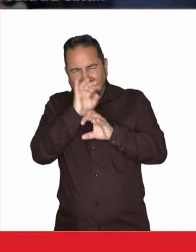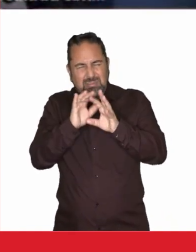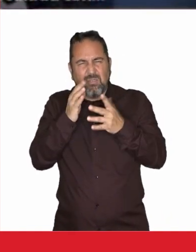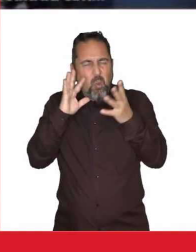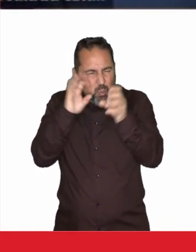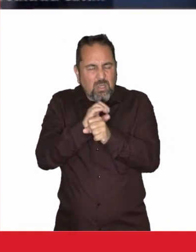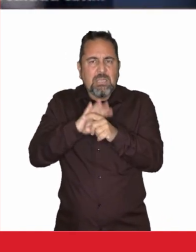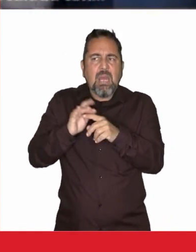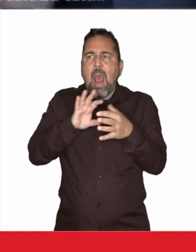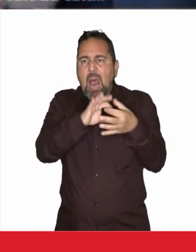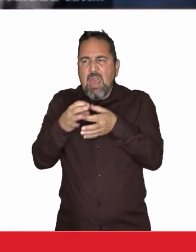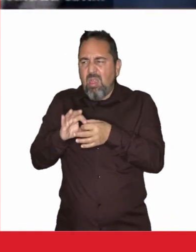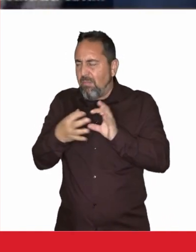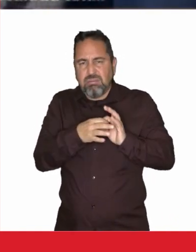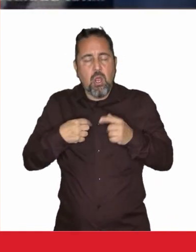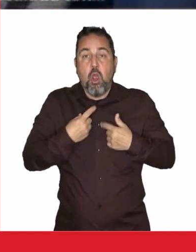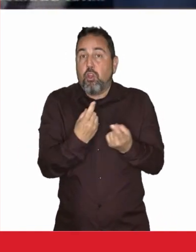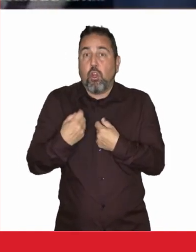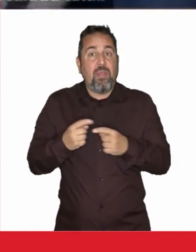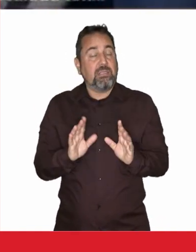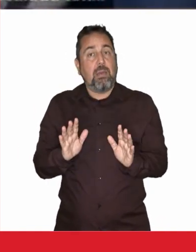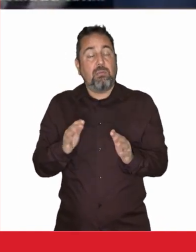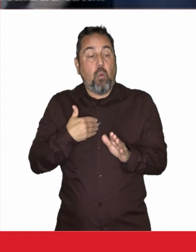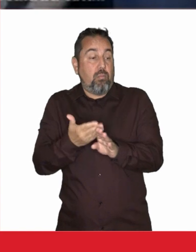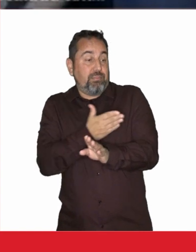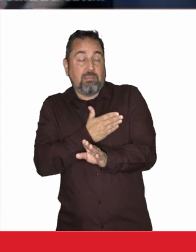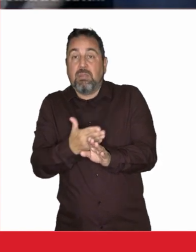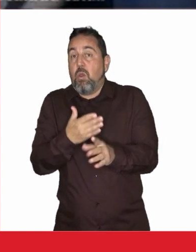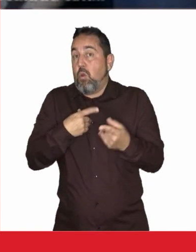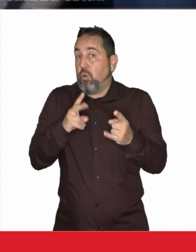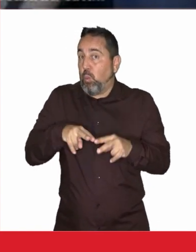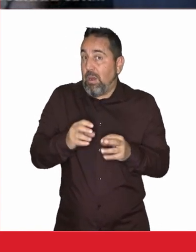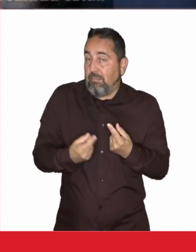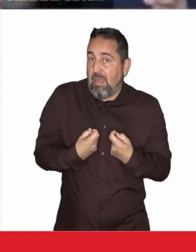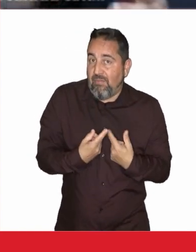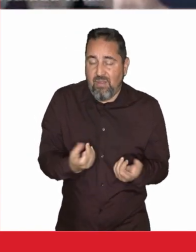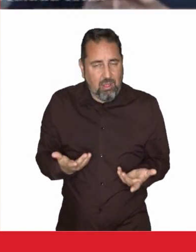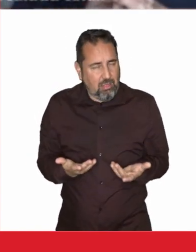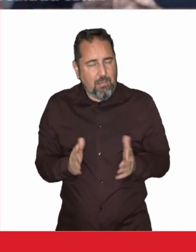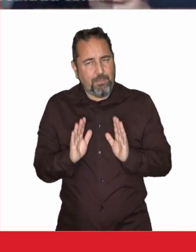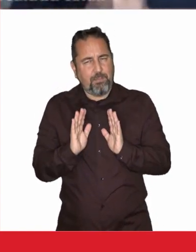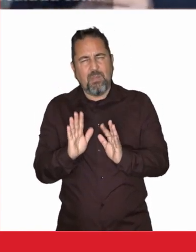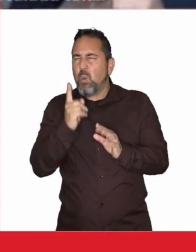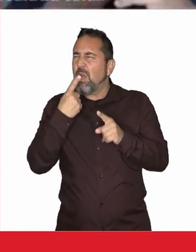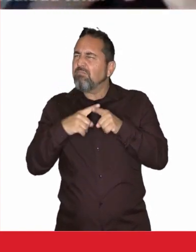ver como en una maraña de alianzas que ya no necesitamos o que en ningún momento hemos necesitado. ¿De acuerdo?